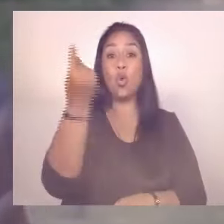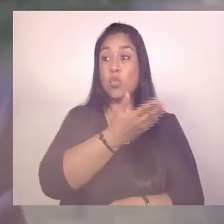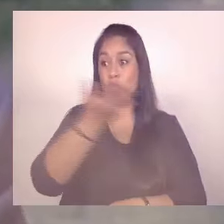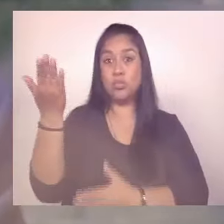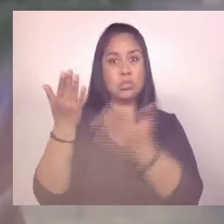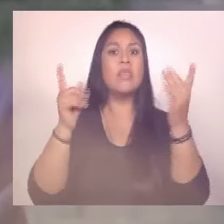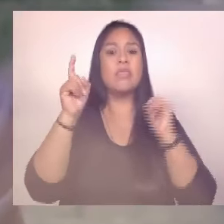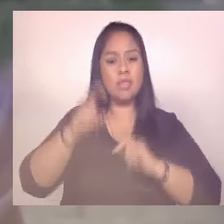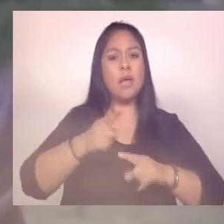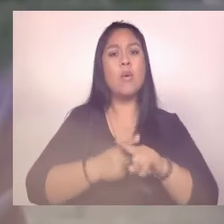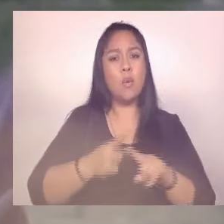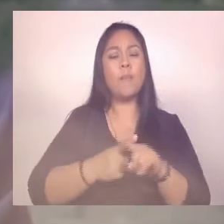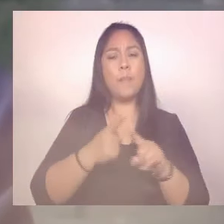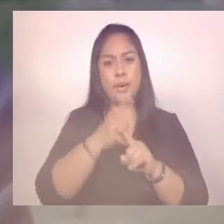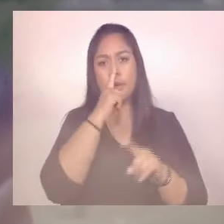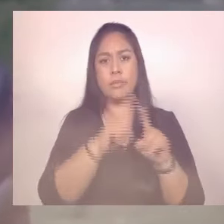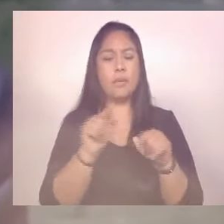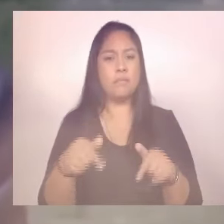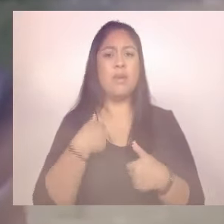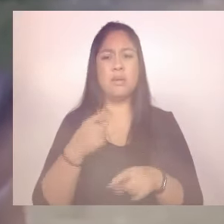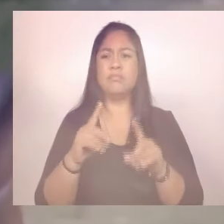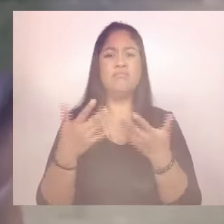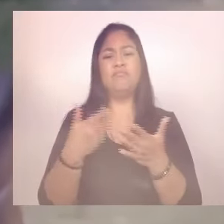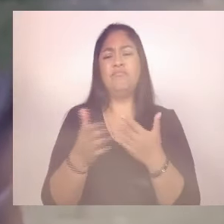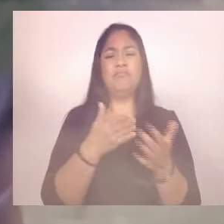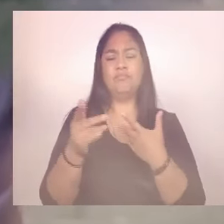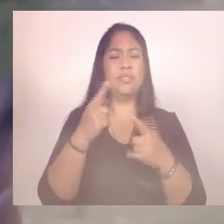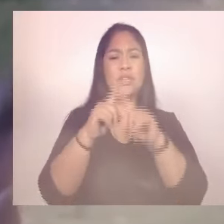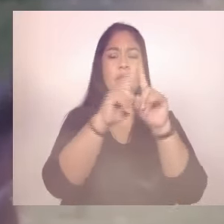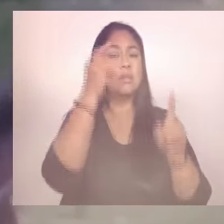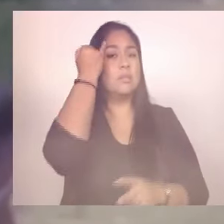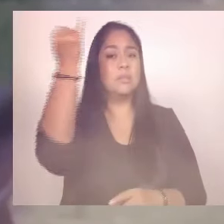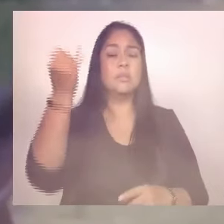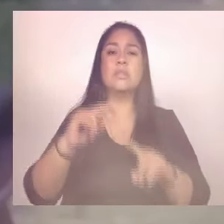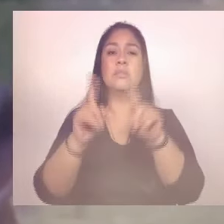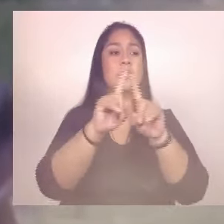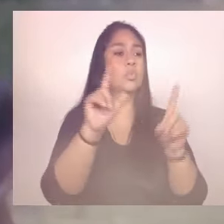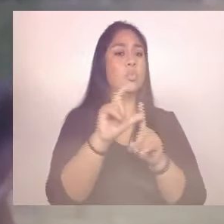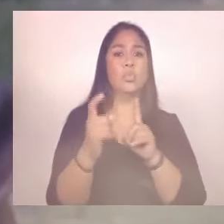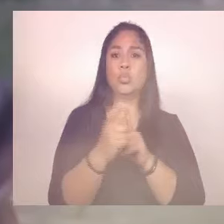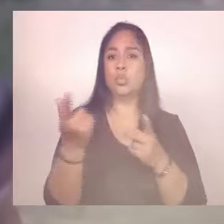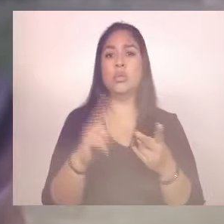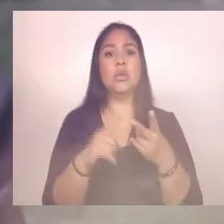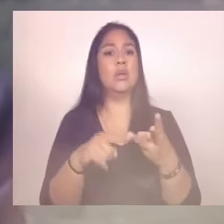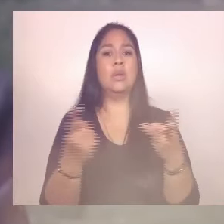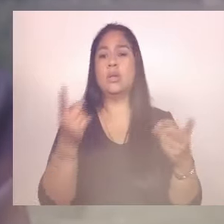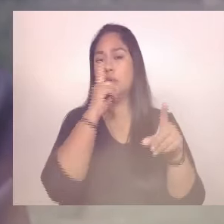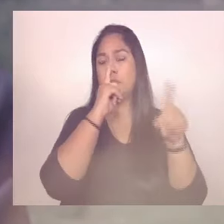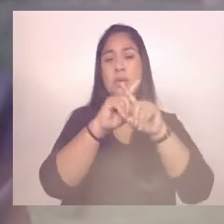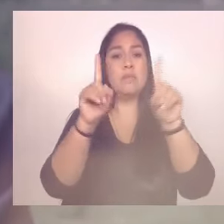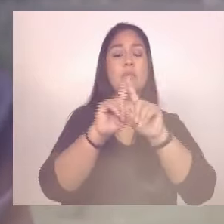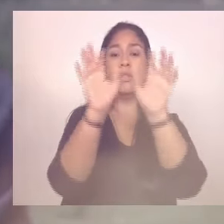los guatemaltecos compartimos, más allá de nuestras diferencias ideológicas, de nuestra diversidad cultural, de